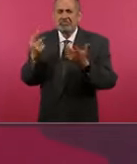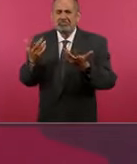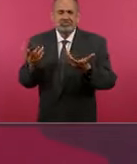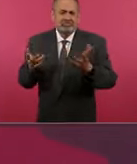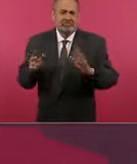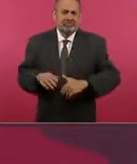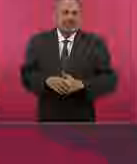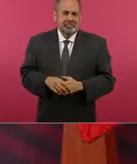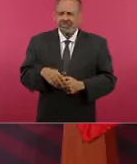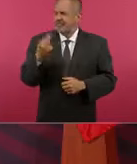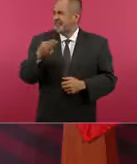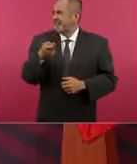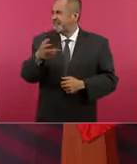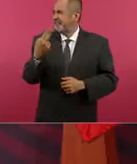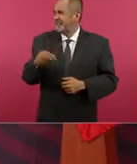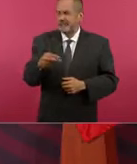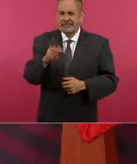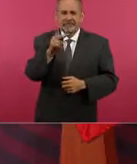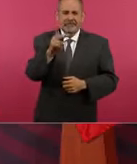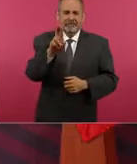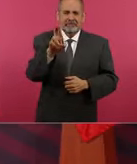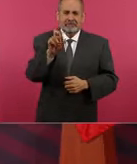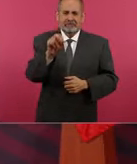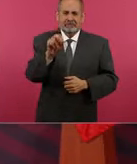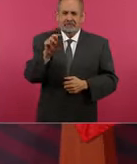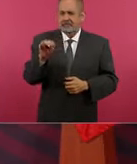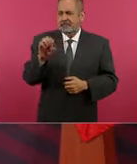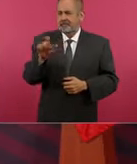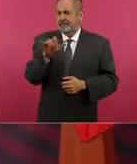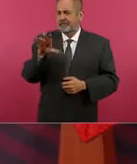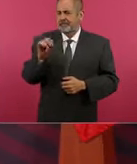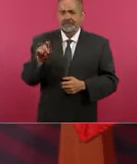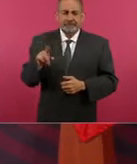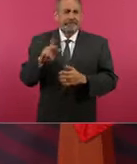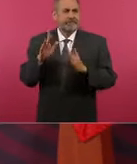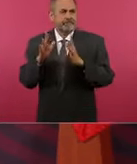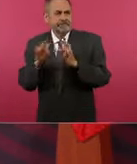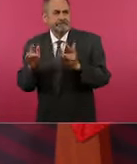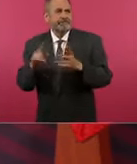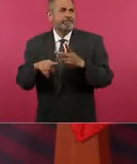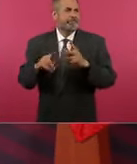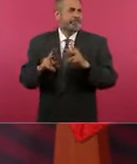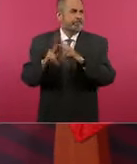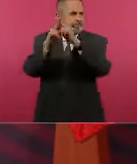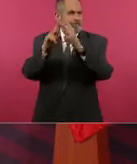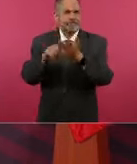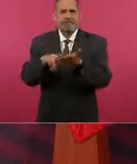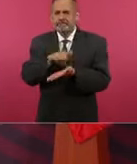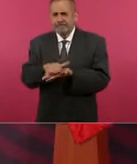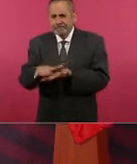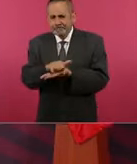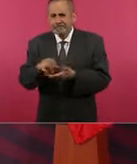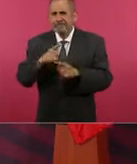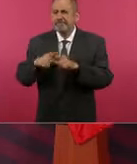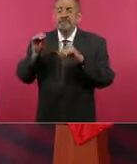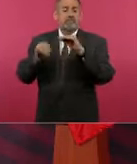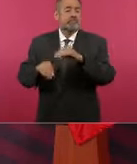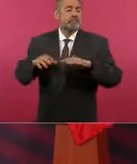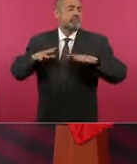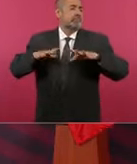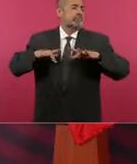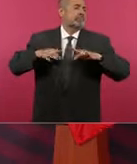Ah, se llamaban Pro México, en París, en Nueva York, y se daban la gran